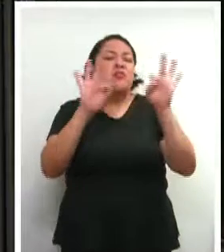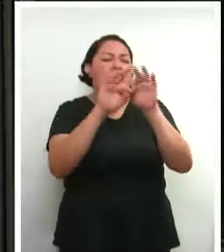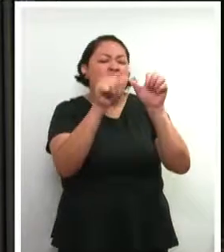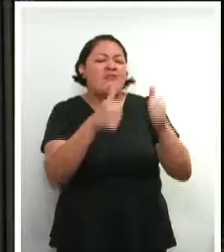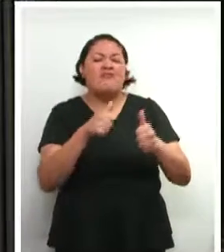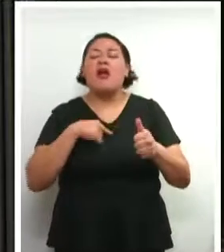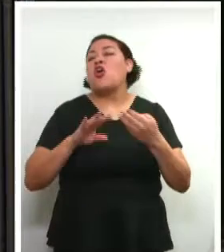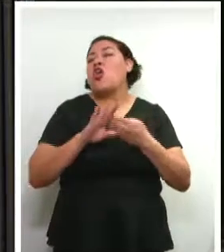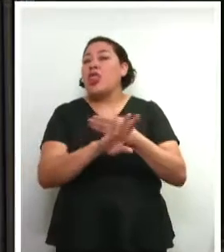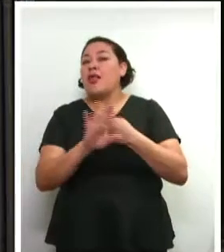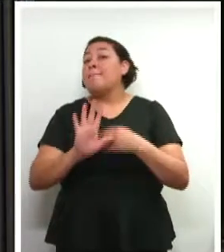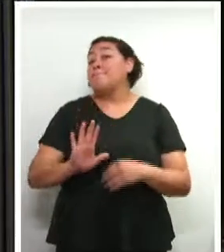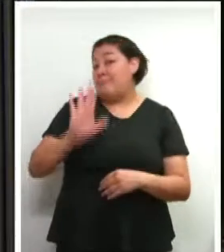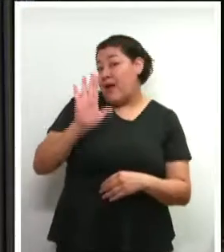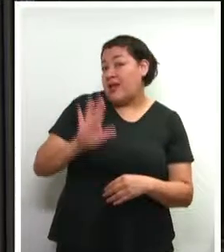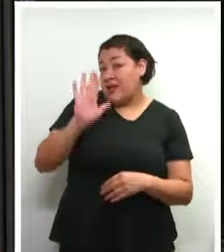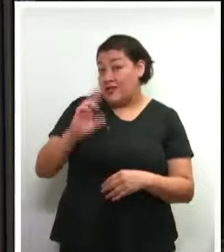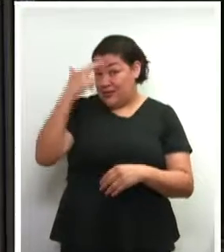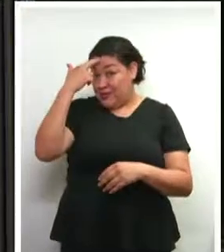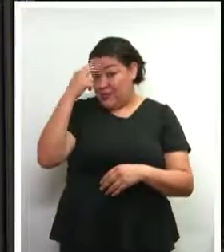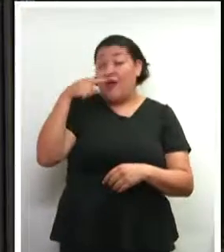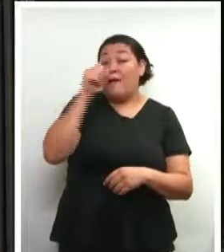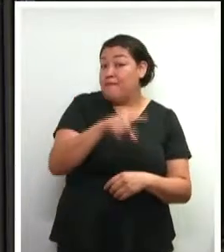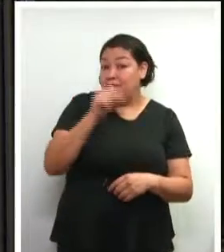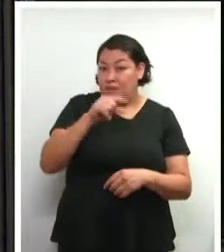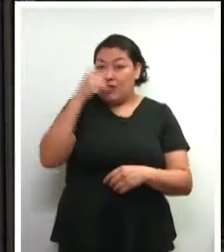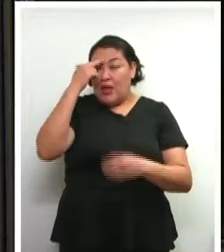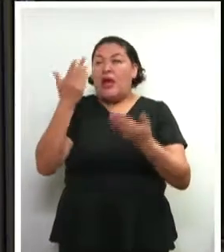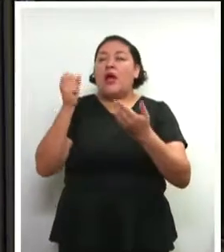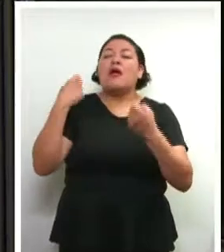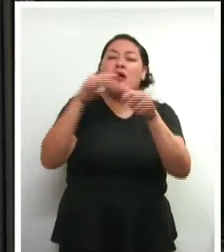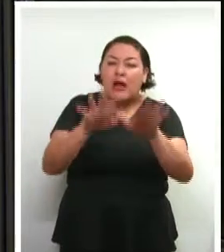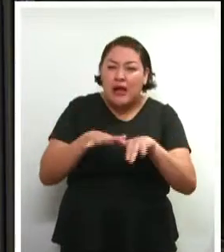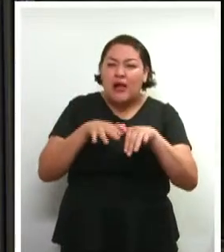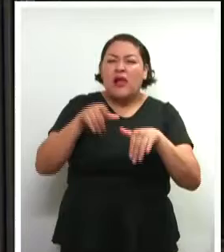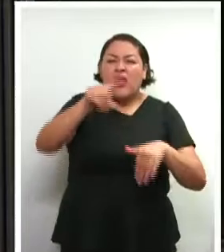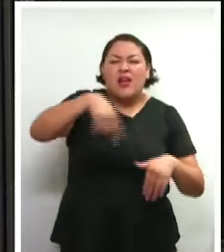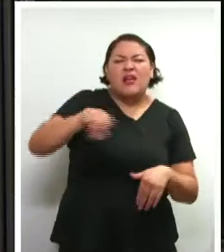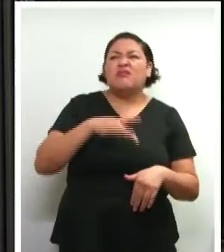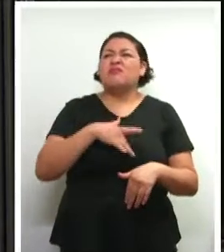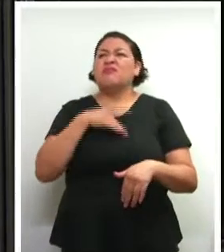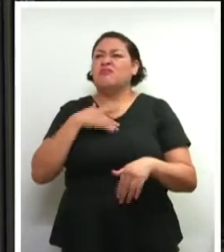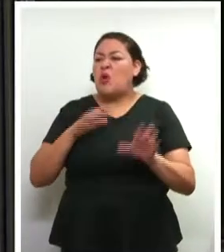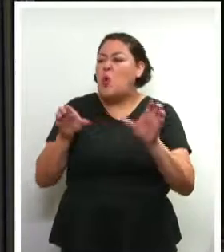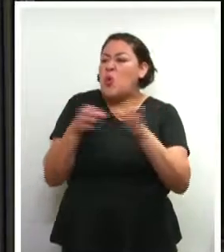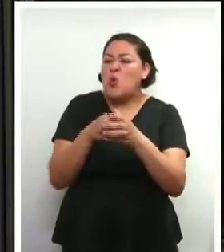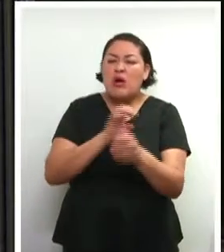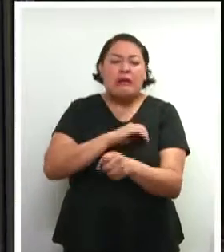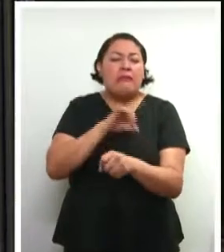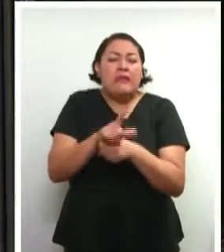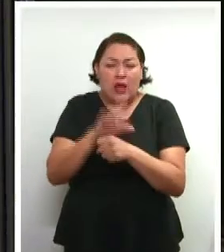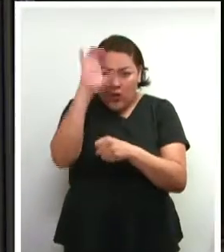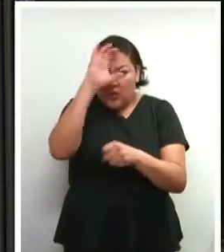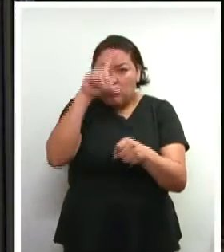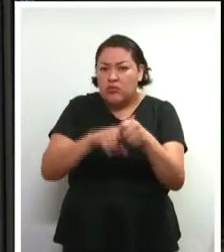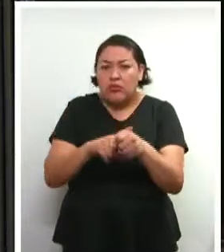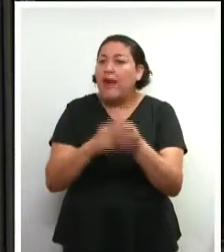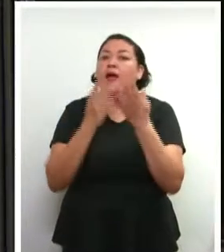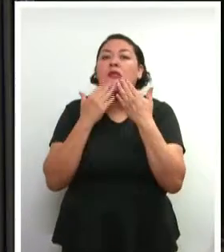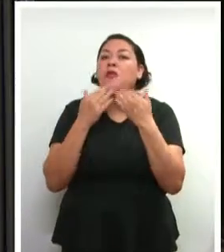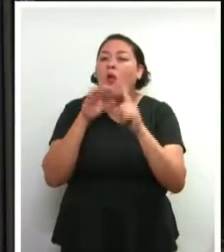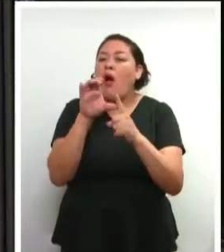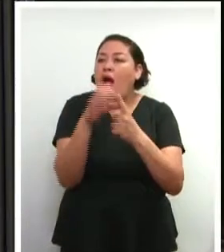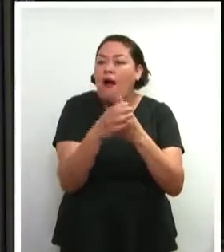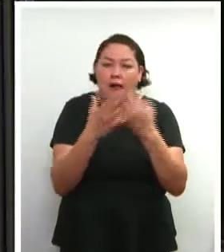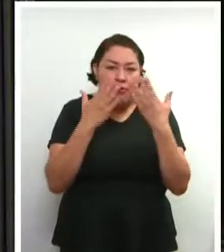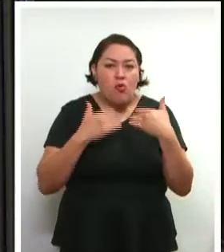nota bene, me parece triste que en el espíritu de esta asamblea no haya tenido una comisión expresamente para educación, cultura, artes, deportes y